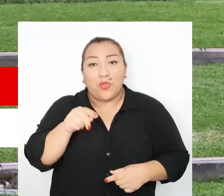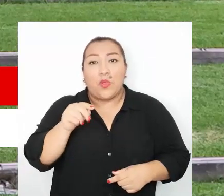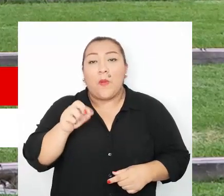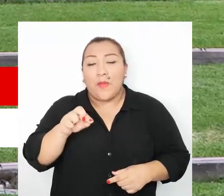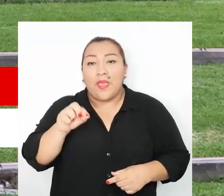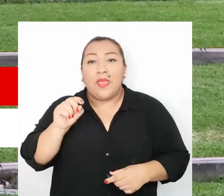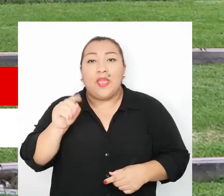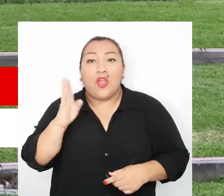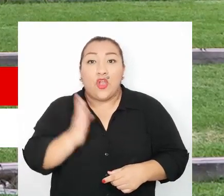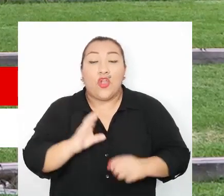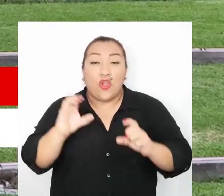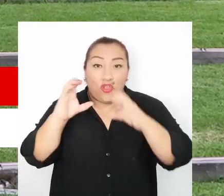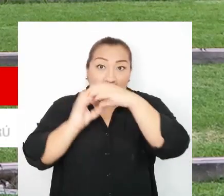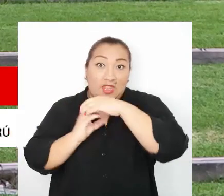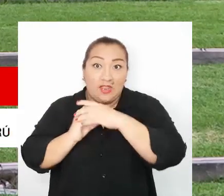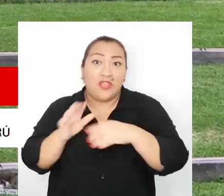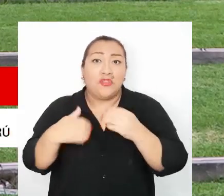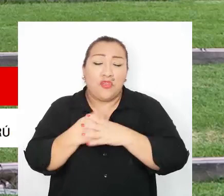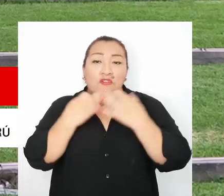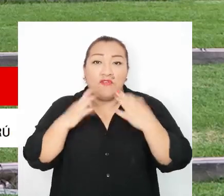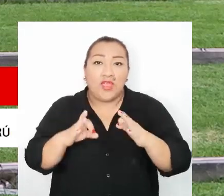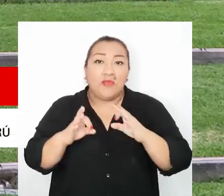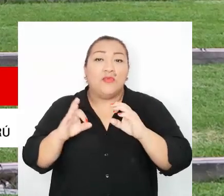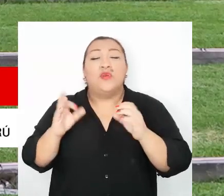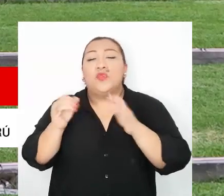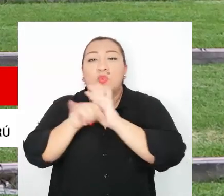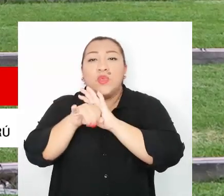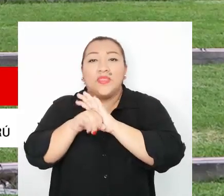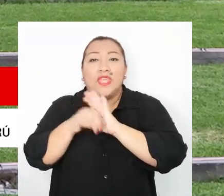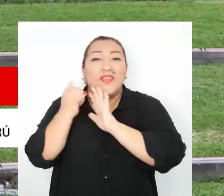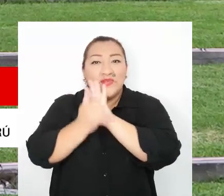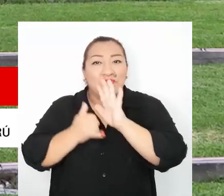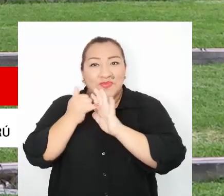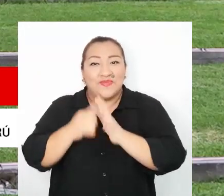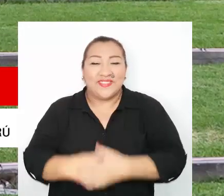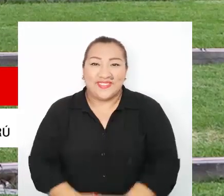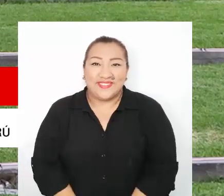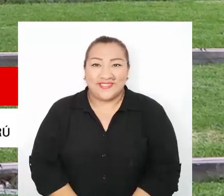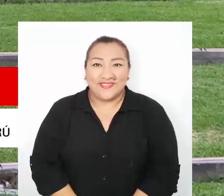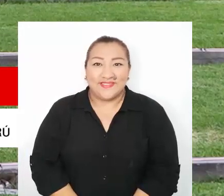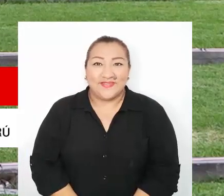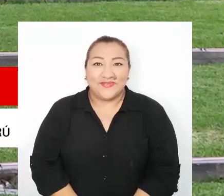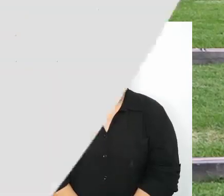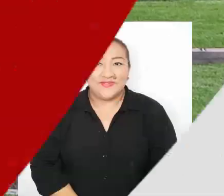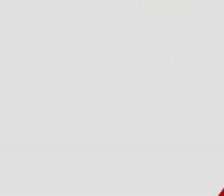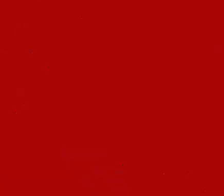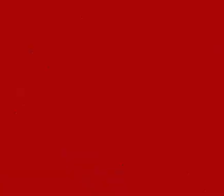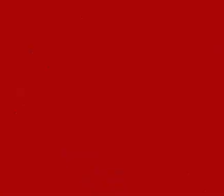www.gob.pe/contraloría y en nuestras redes sociales por Facebook, Twitter, YouTube e Instagram.